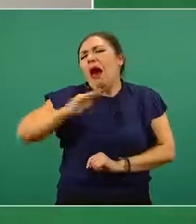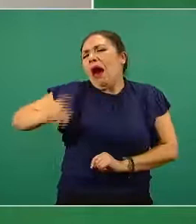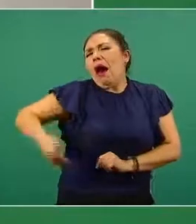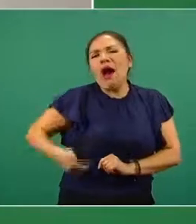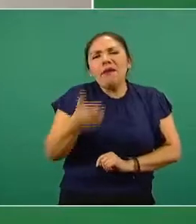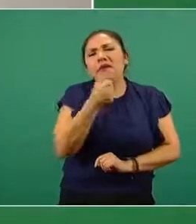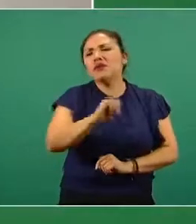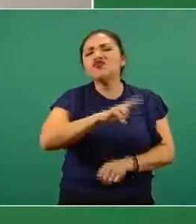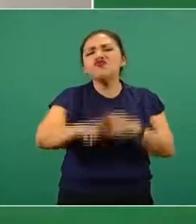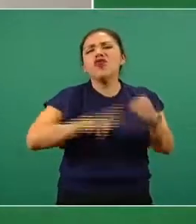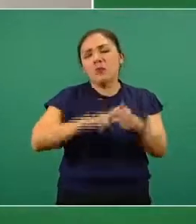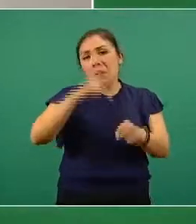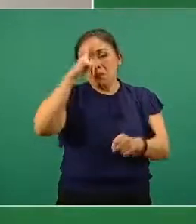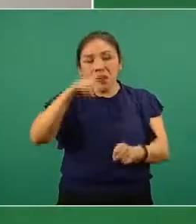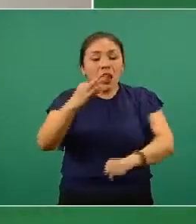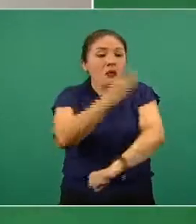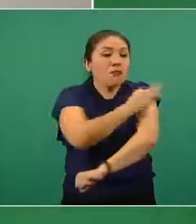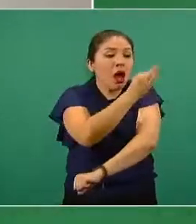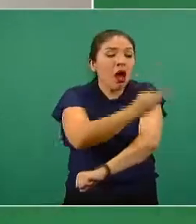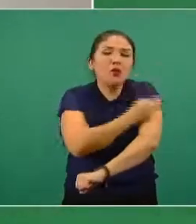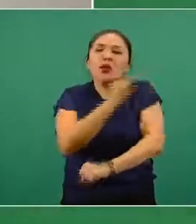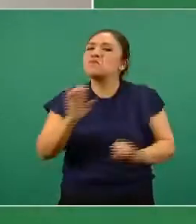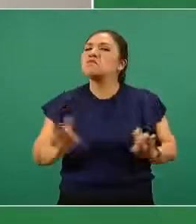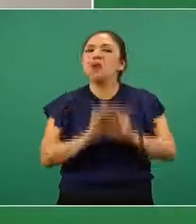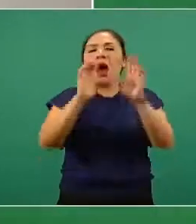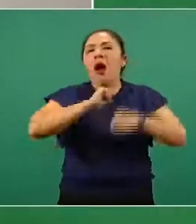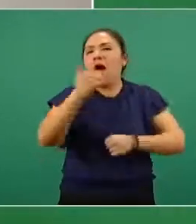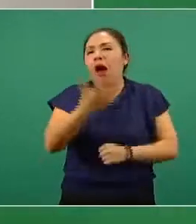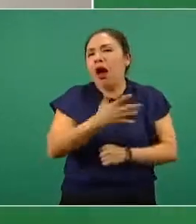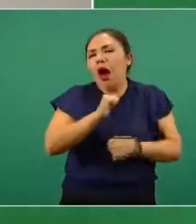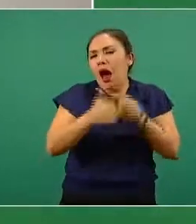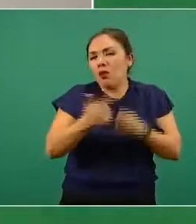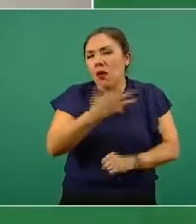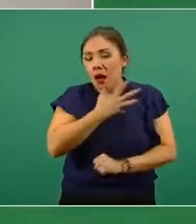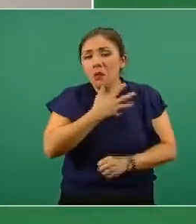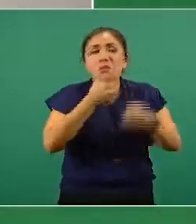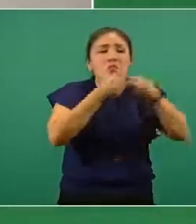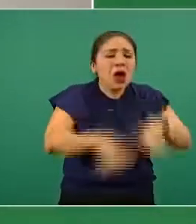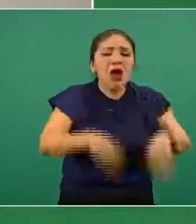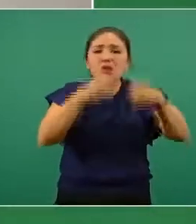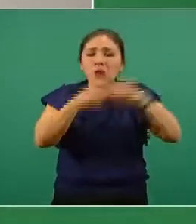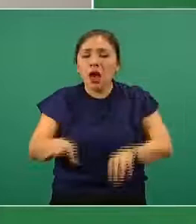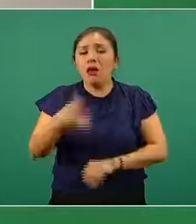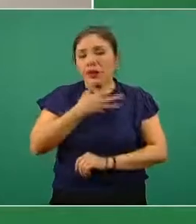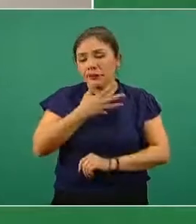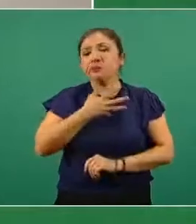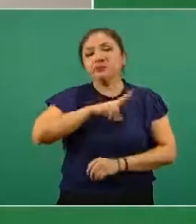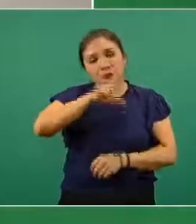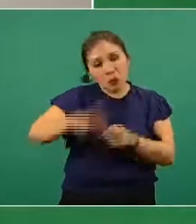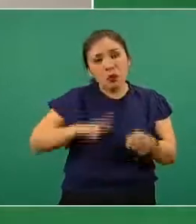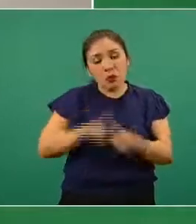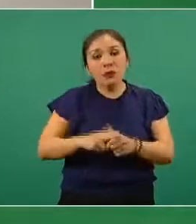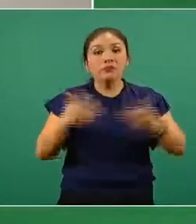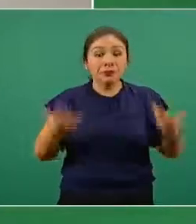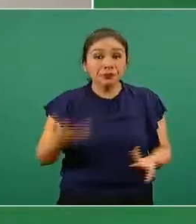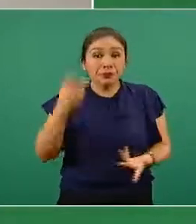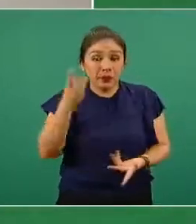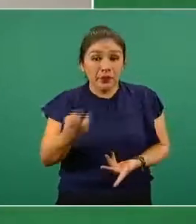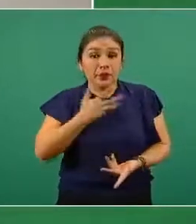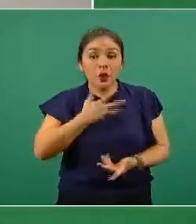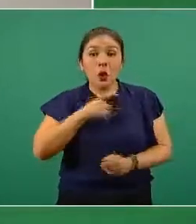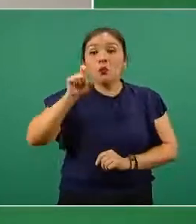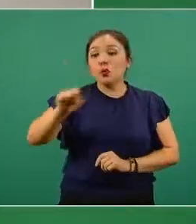al momento de la aplicación de la vacuna, se pierden estas vacunas y se tiene